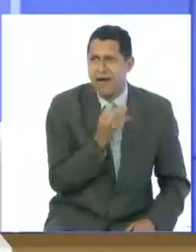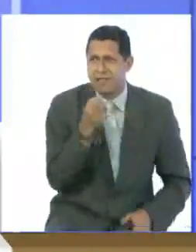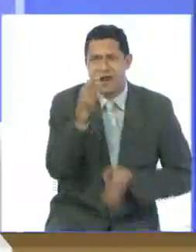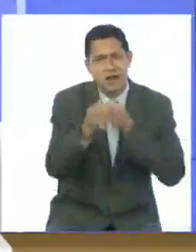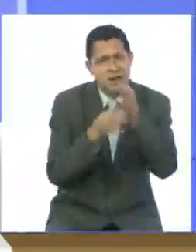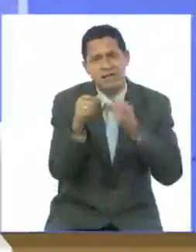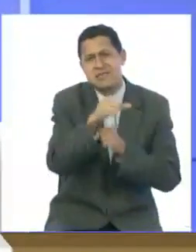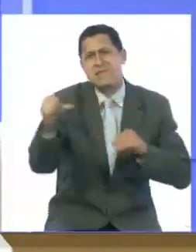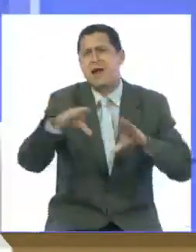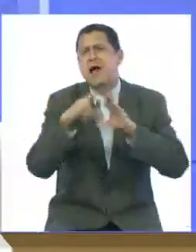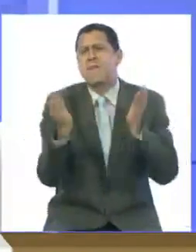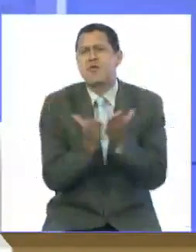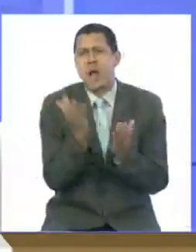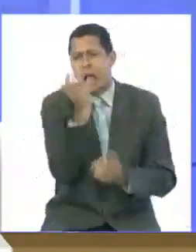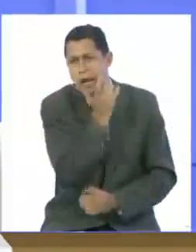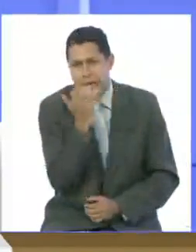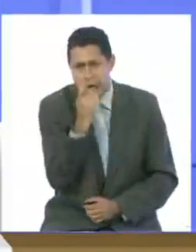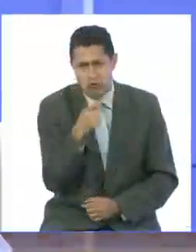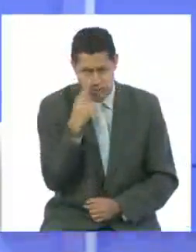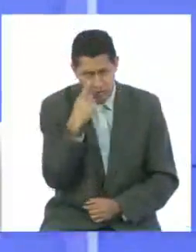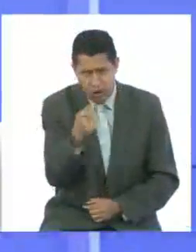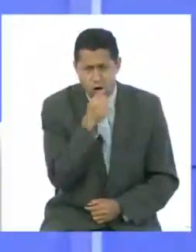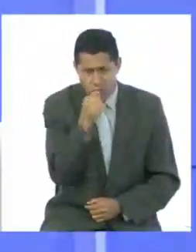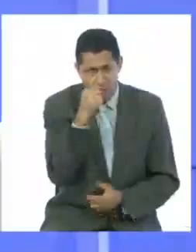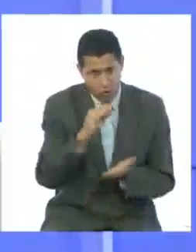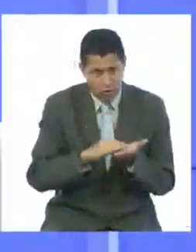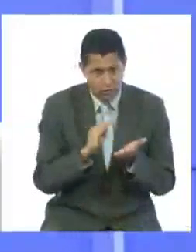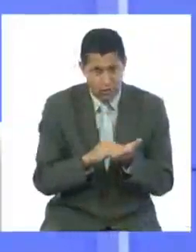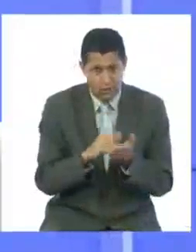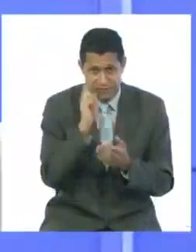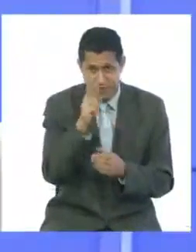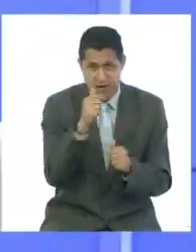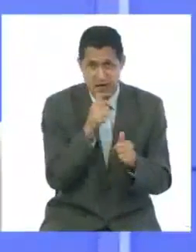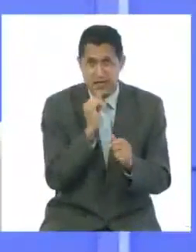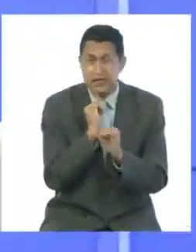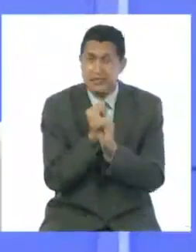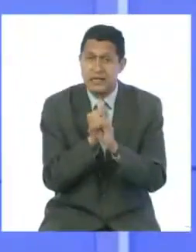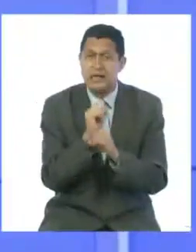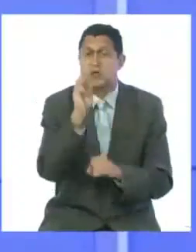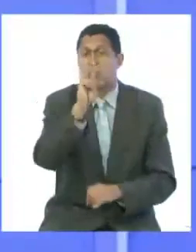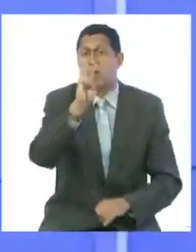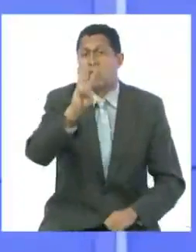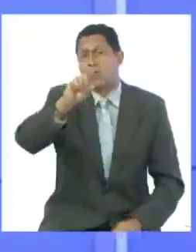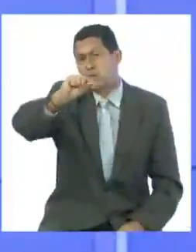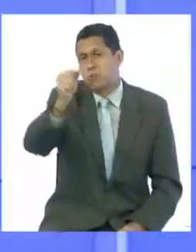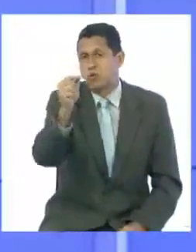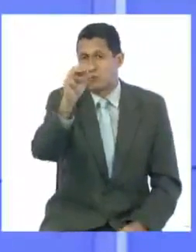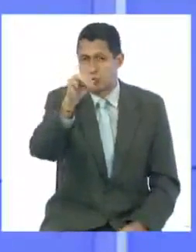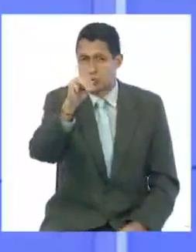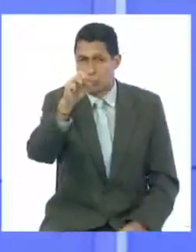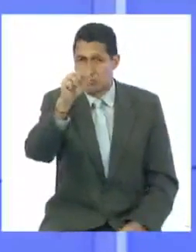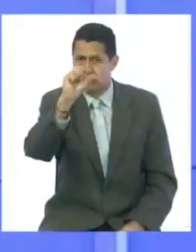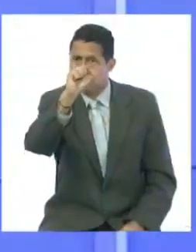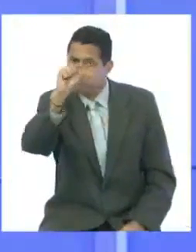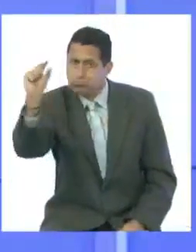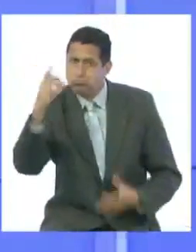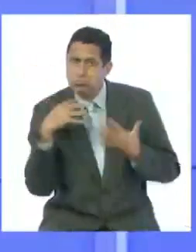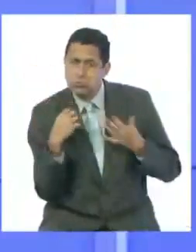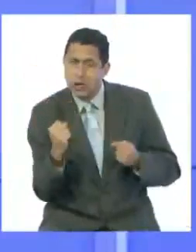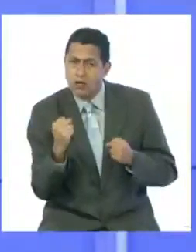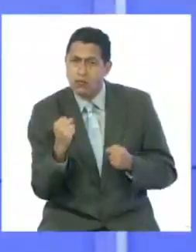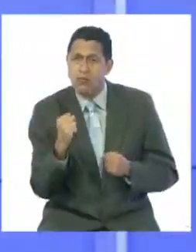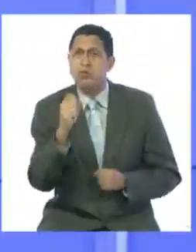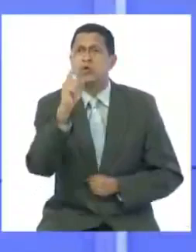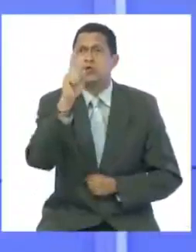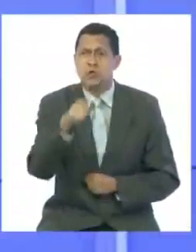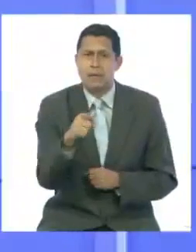sobre la semana mundial de la alergia si usted quiere ver esta entrevista otra vez visite nuestro sitio en internet www puntos globovisión punto con la sección de